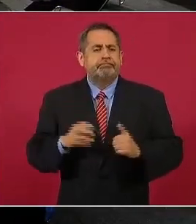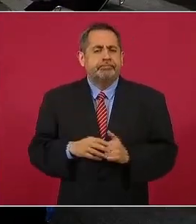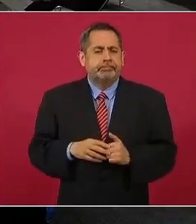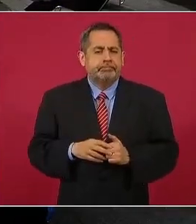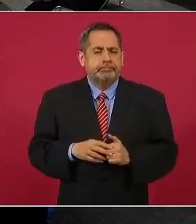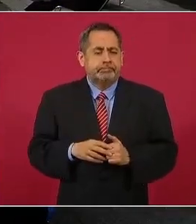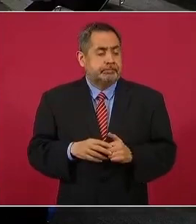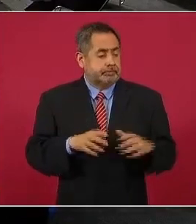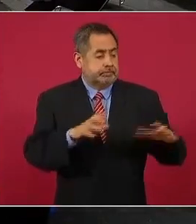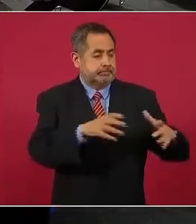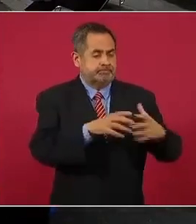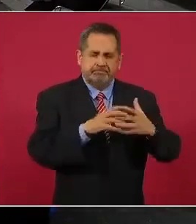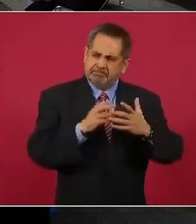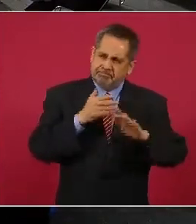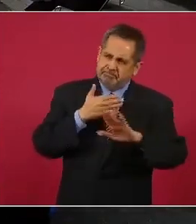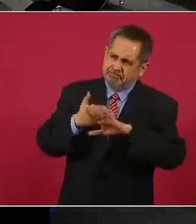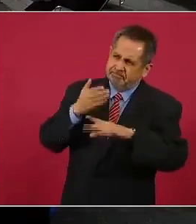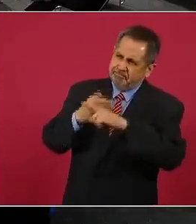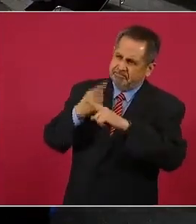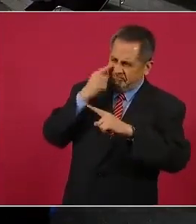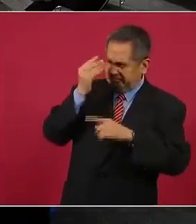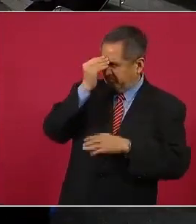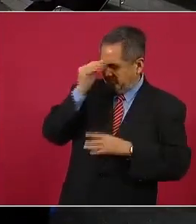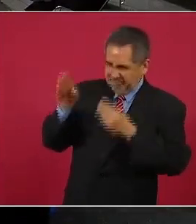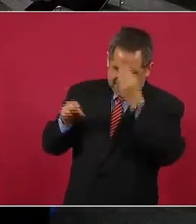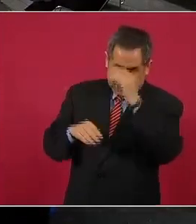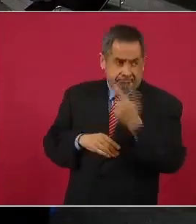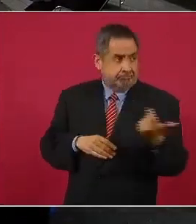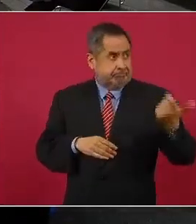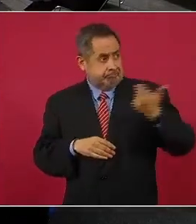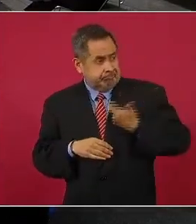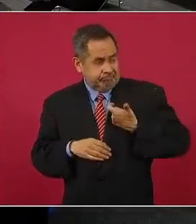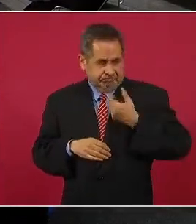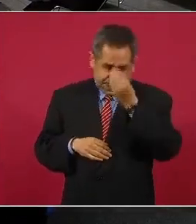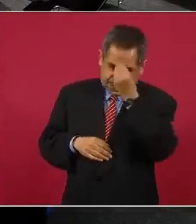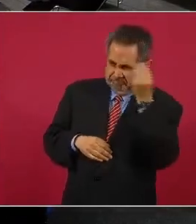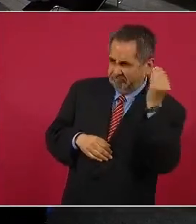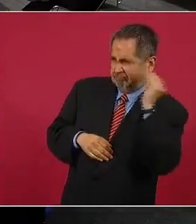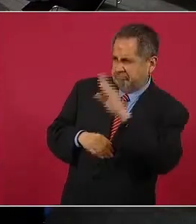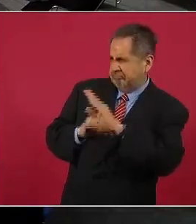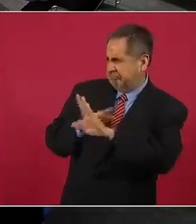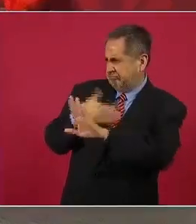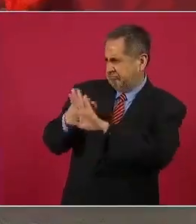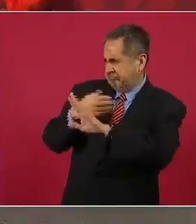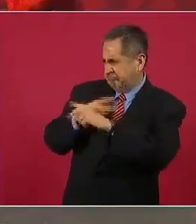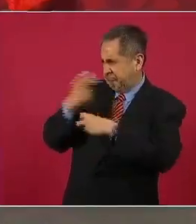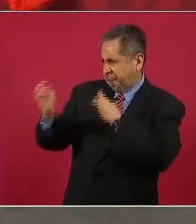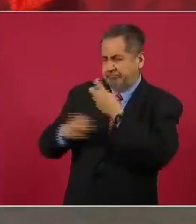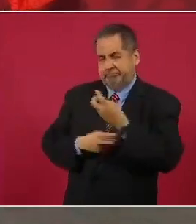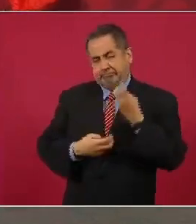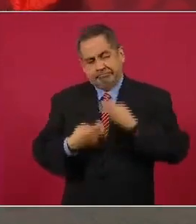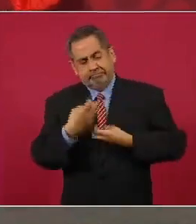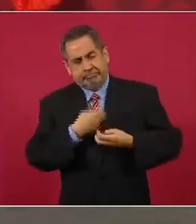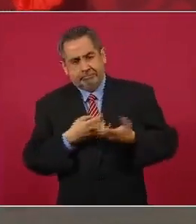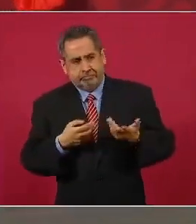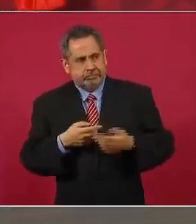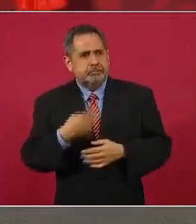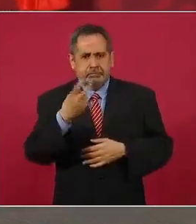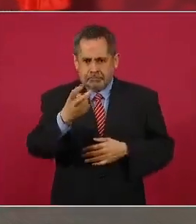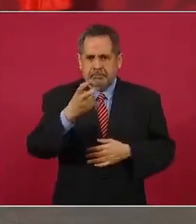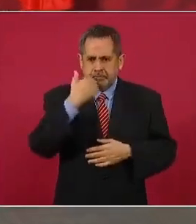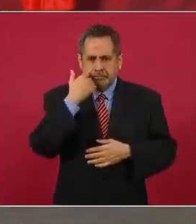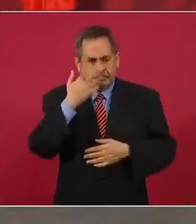actúan como mercenarios, que les pagan para eso. Por eso me interesa en que den a conocer cuánto